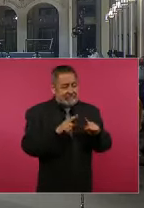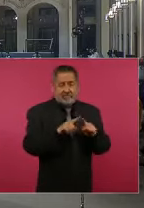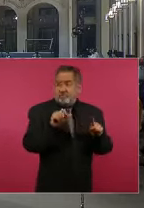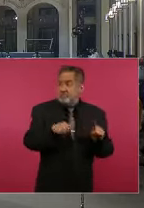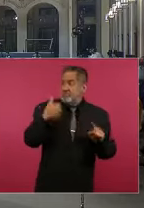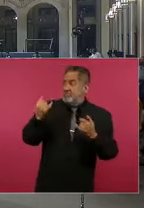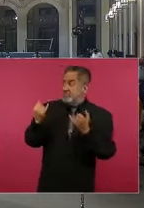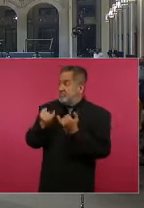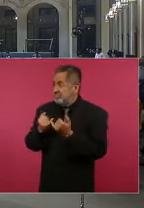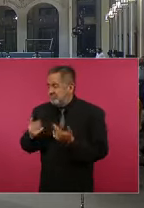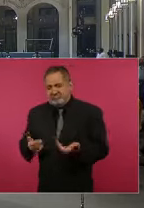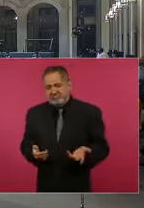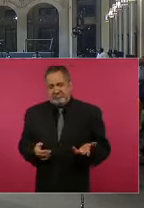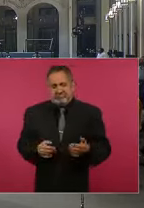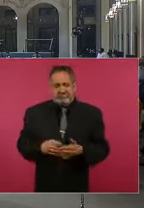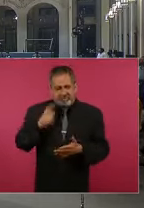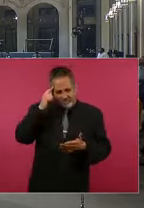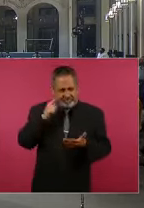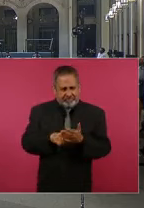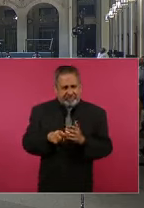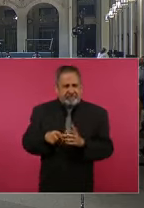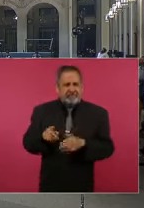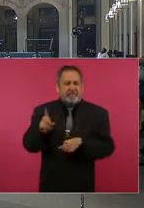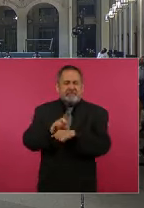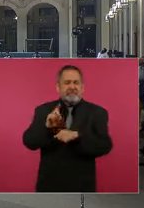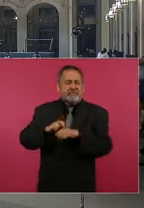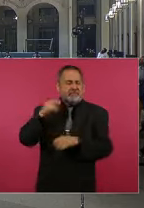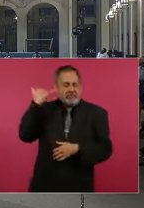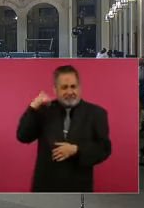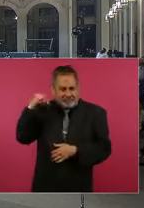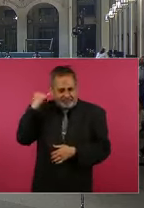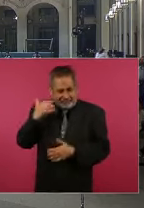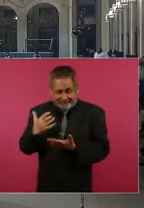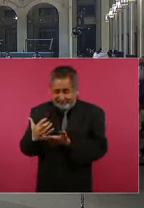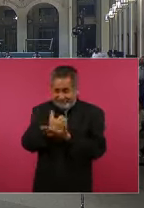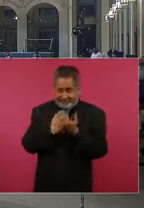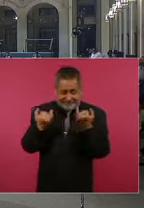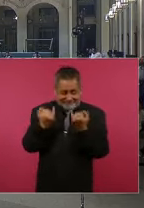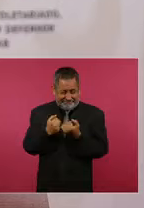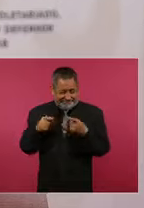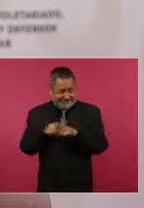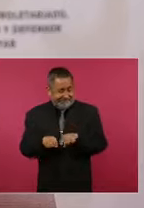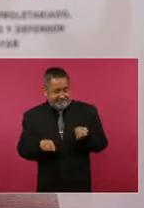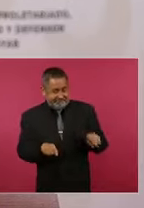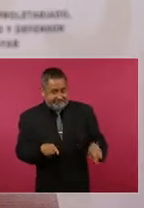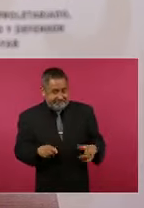Díganme si hay un periodista del Diario de Yucatán que gane eso,